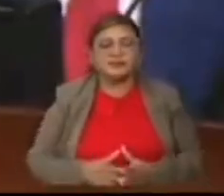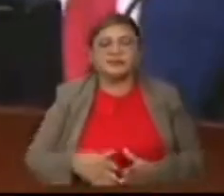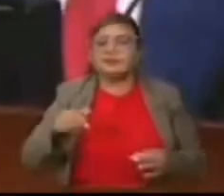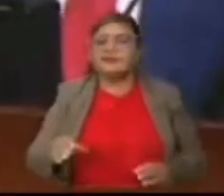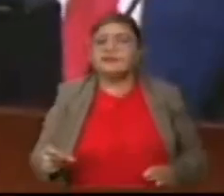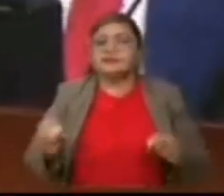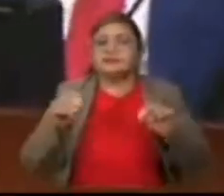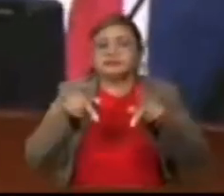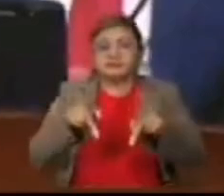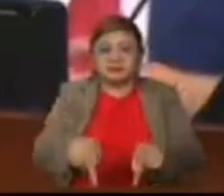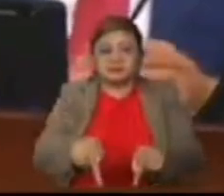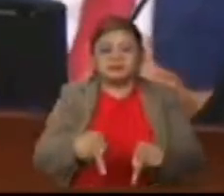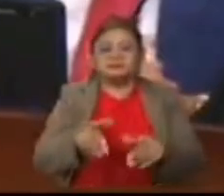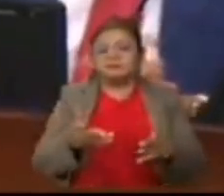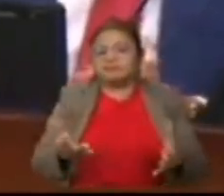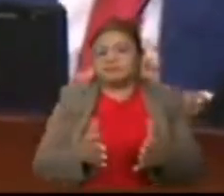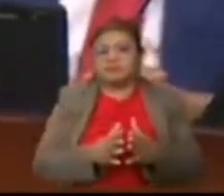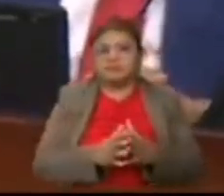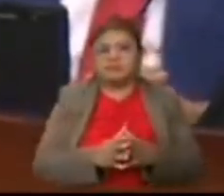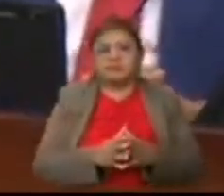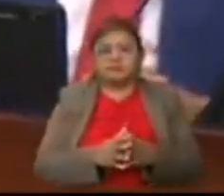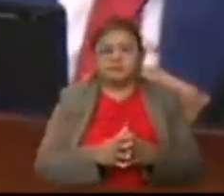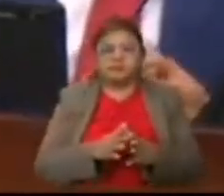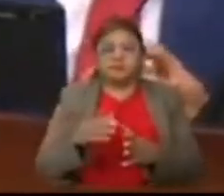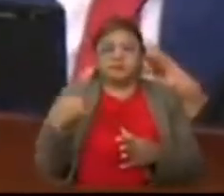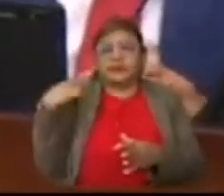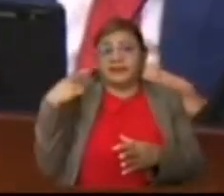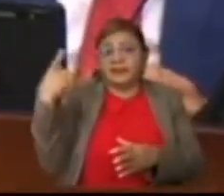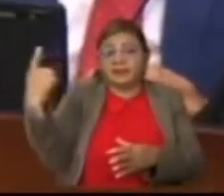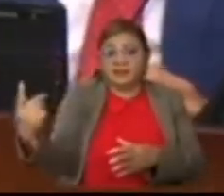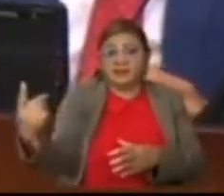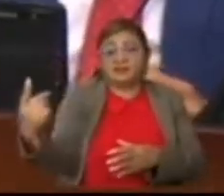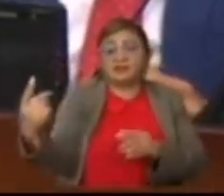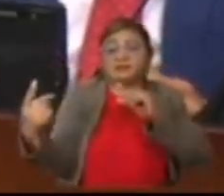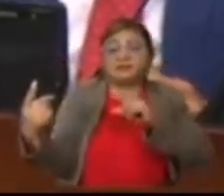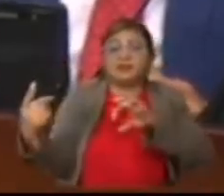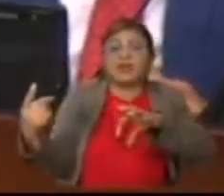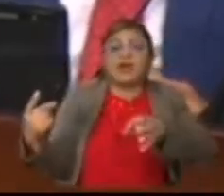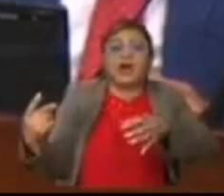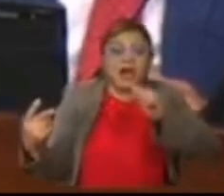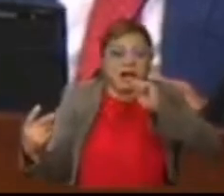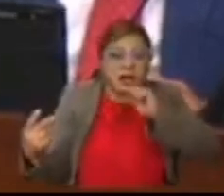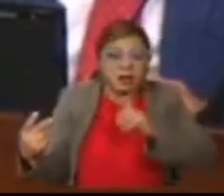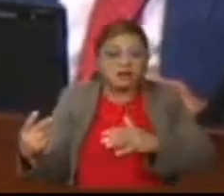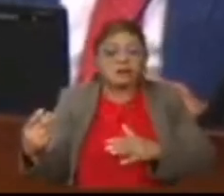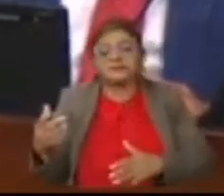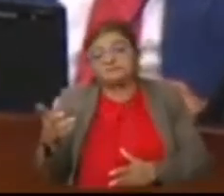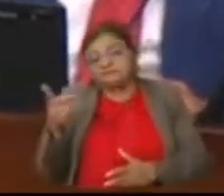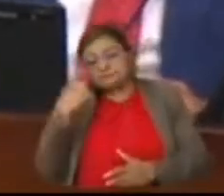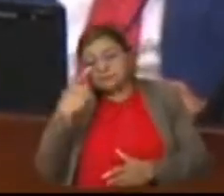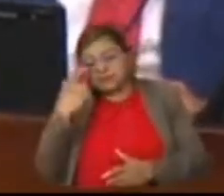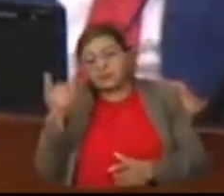haciéndome eco de la citación al director del IDAN y considerando que es un